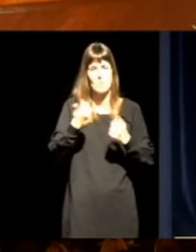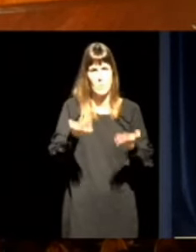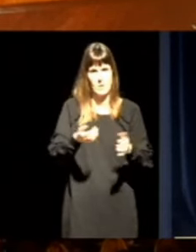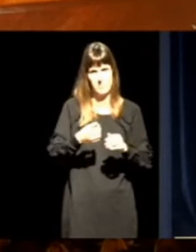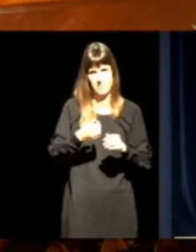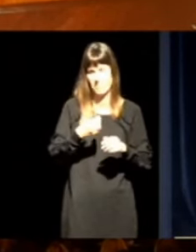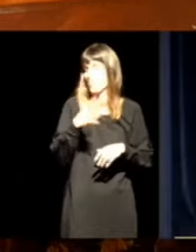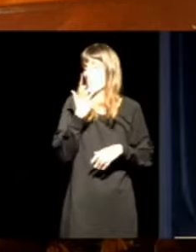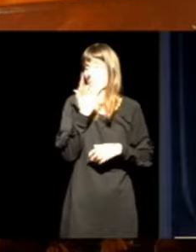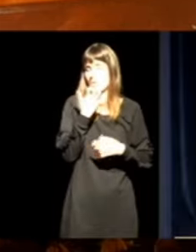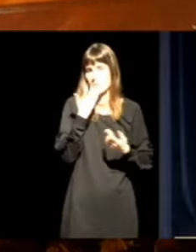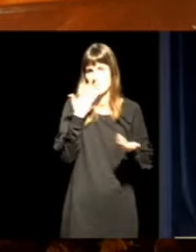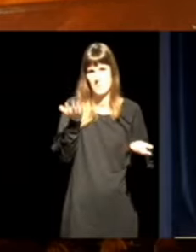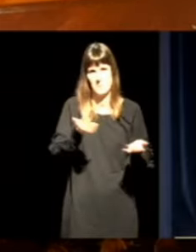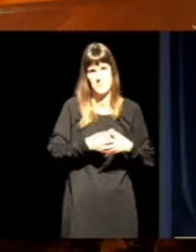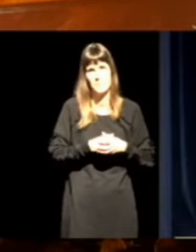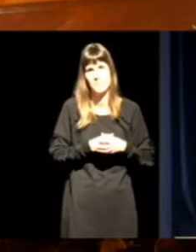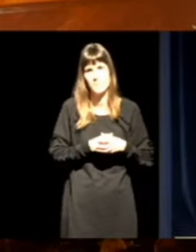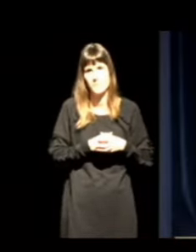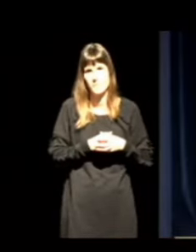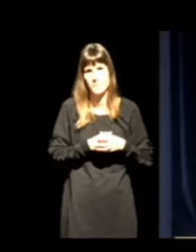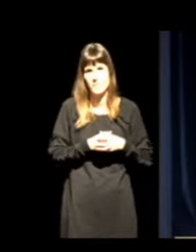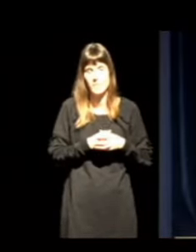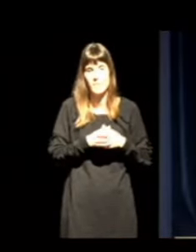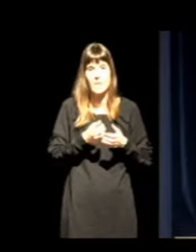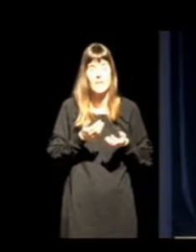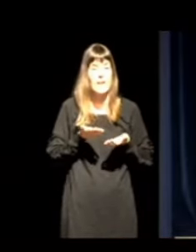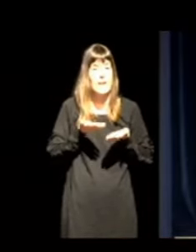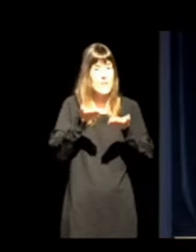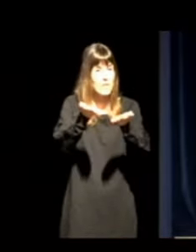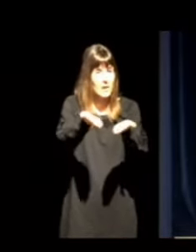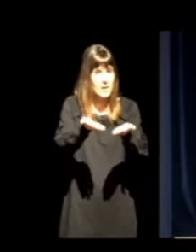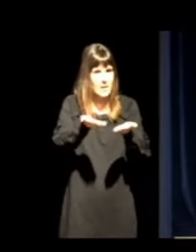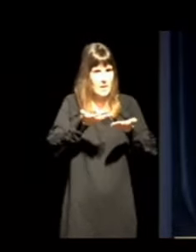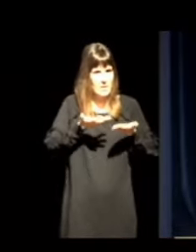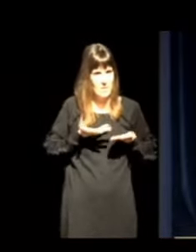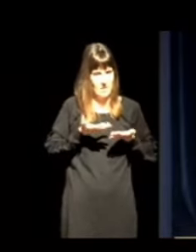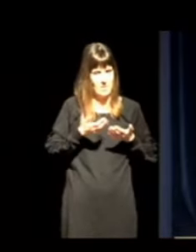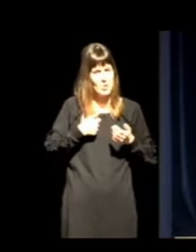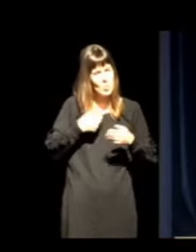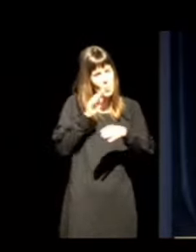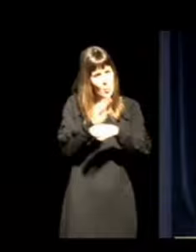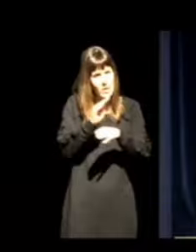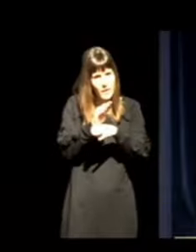Por ejemplo, dar y recibir, aprender a cuidar y dejarse cuidar